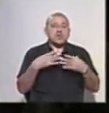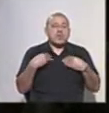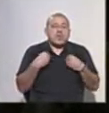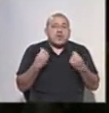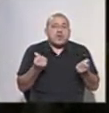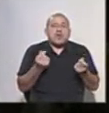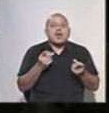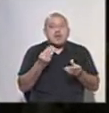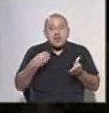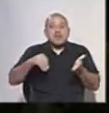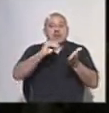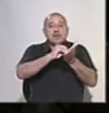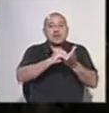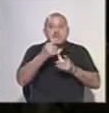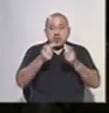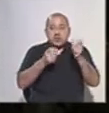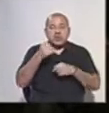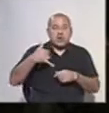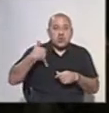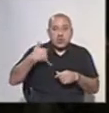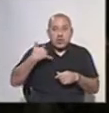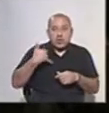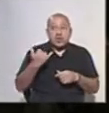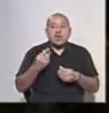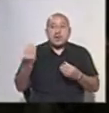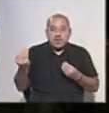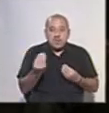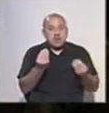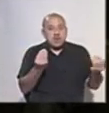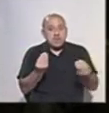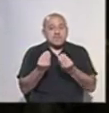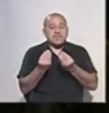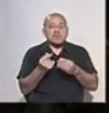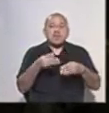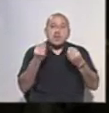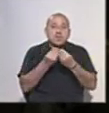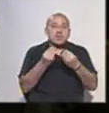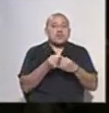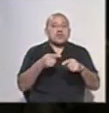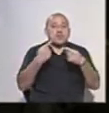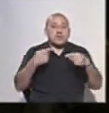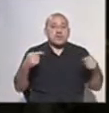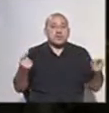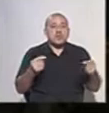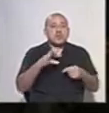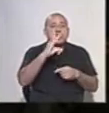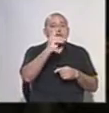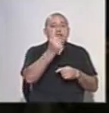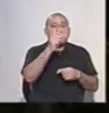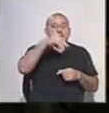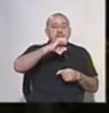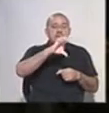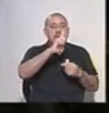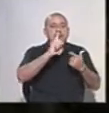de eso le agregás gente joven, que está divina, que se arrimó, y a mucha gente que uno quiere tanto, como por ejemplo Daniel Lorenzón, Carlos